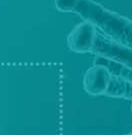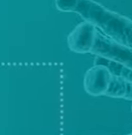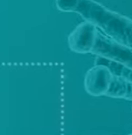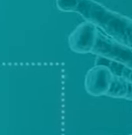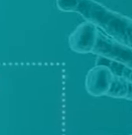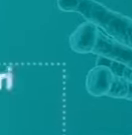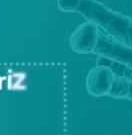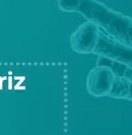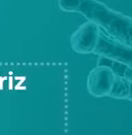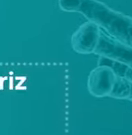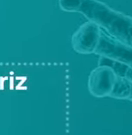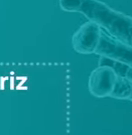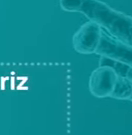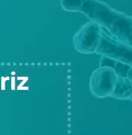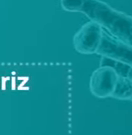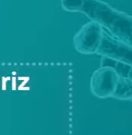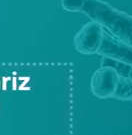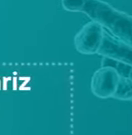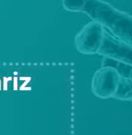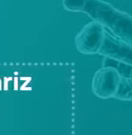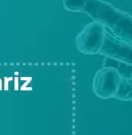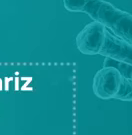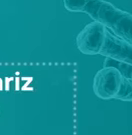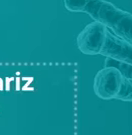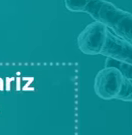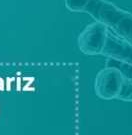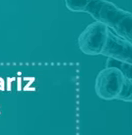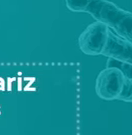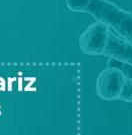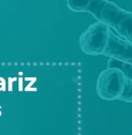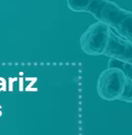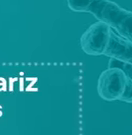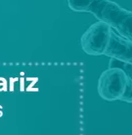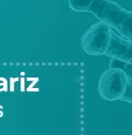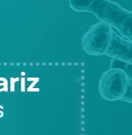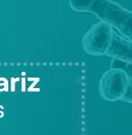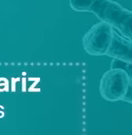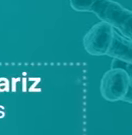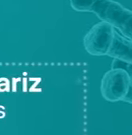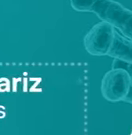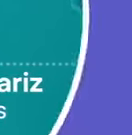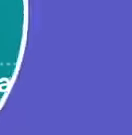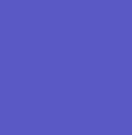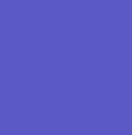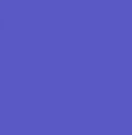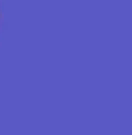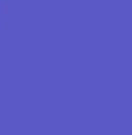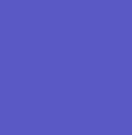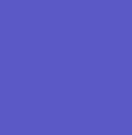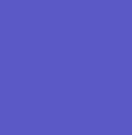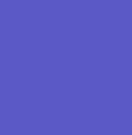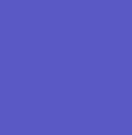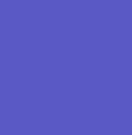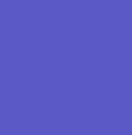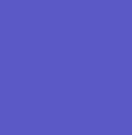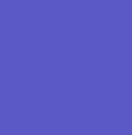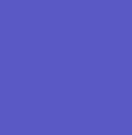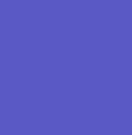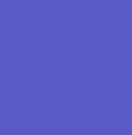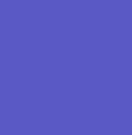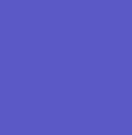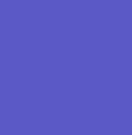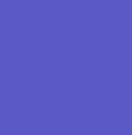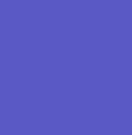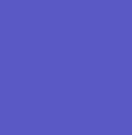Evita tocarte los ojos, la nariz y la boca con las manos sin lavar. Si me cuido yo, cuido a los